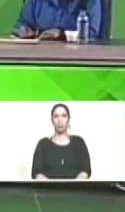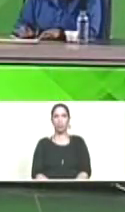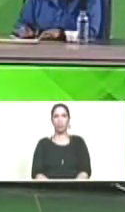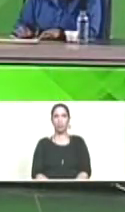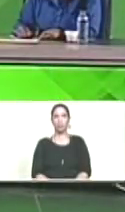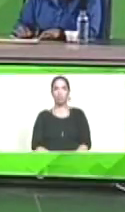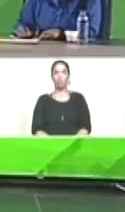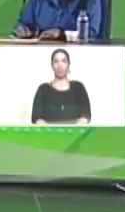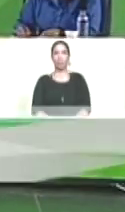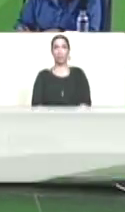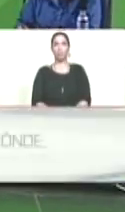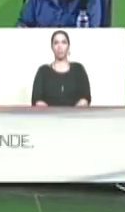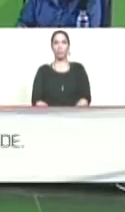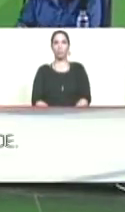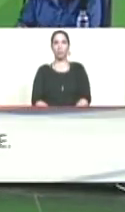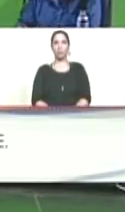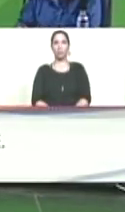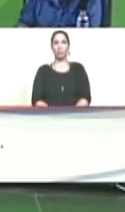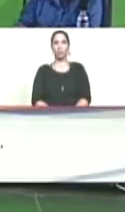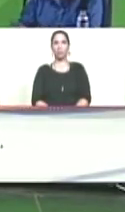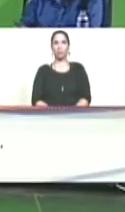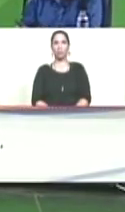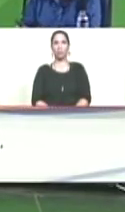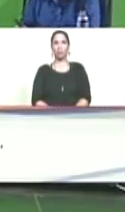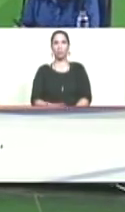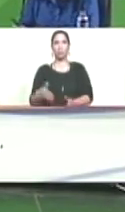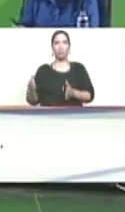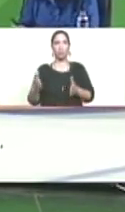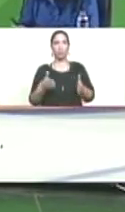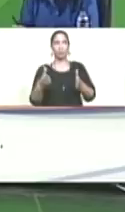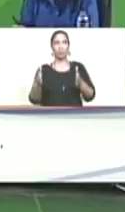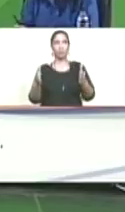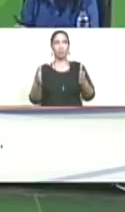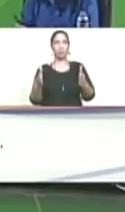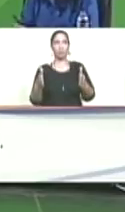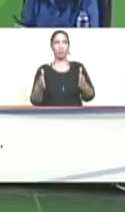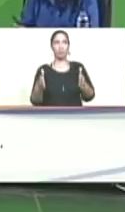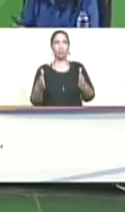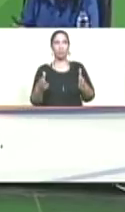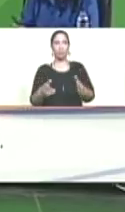ya debe haberse despejado el camino de la marcha campesina.